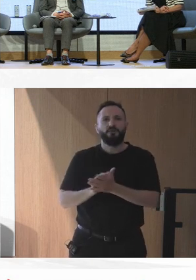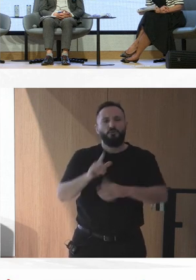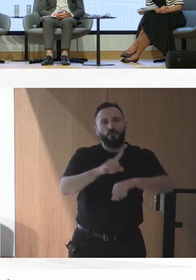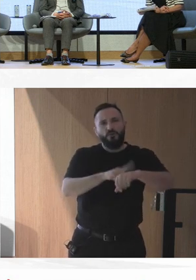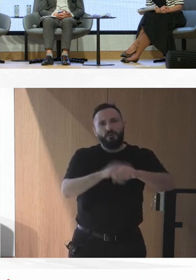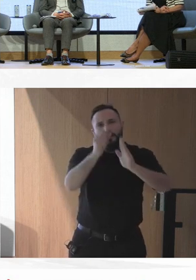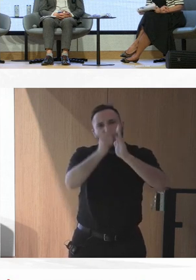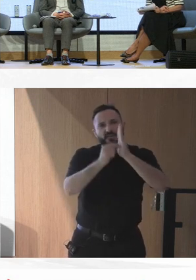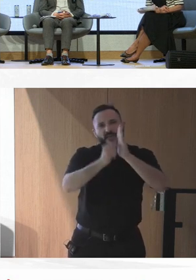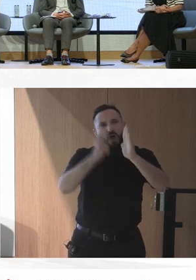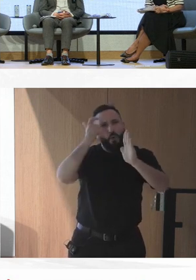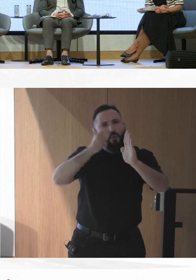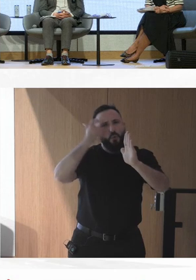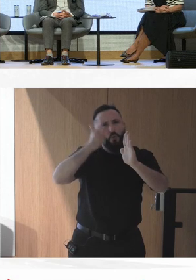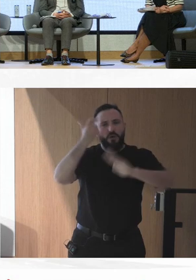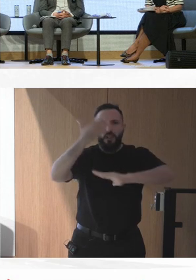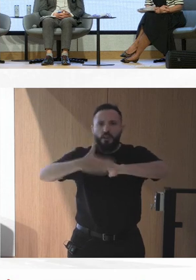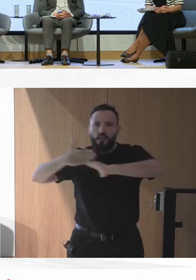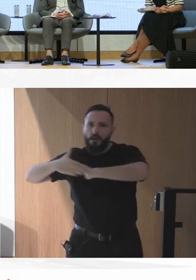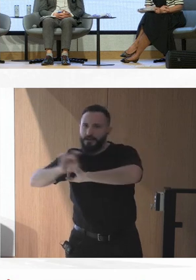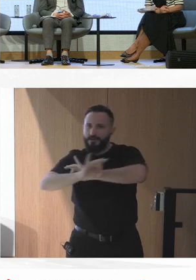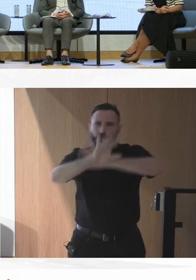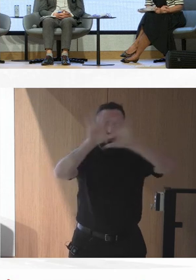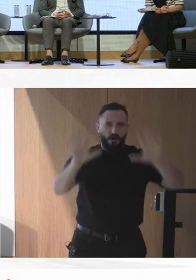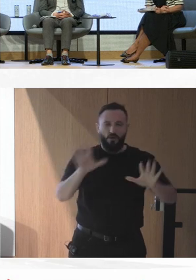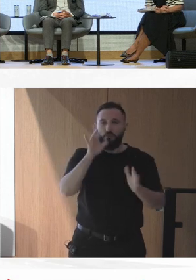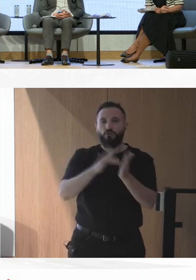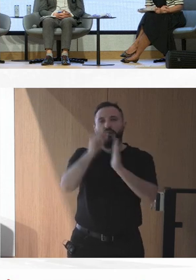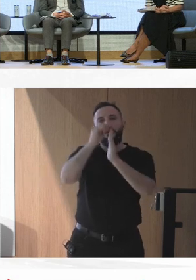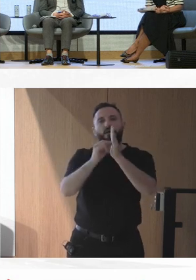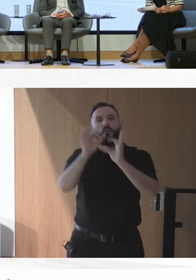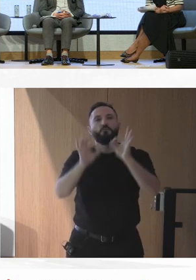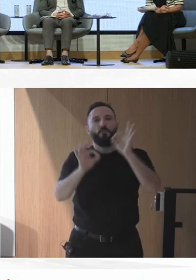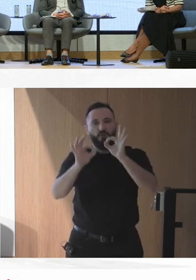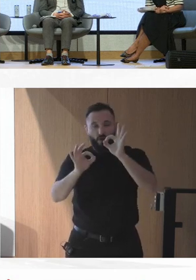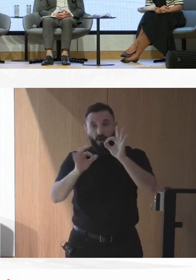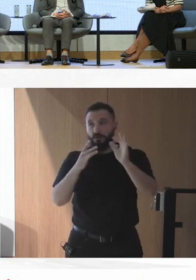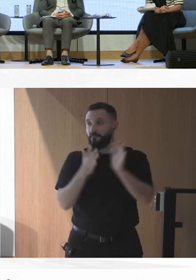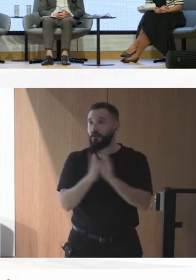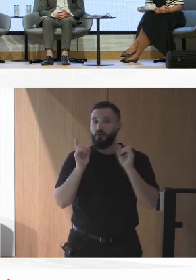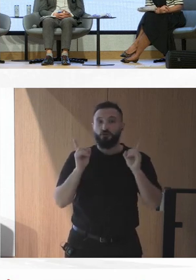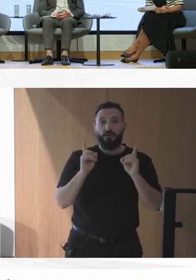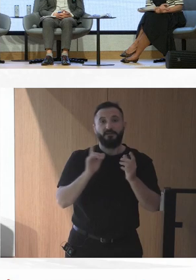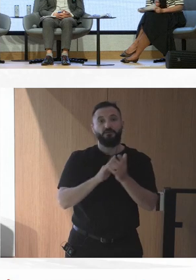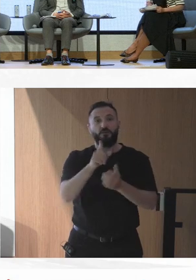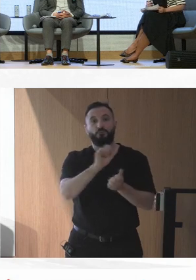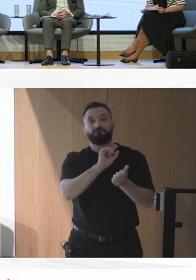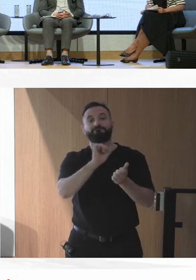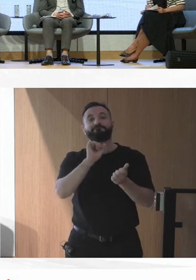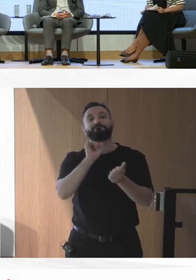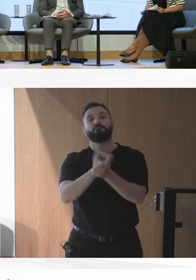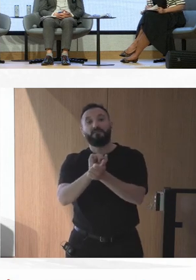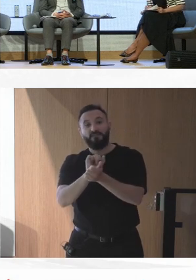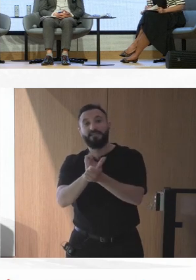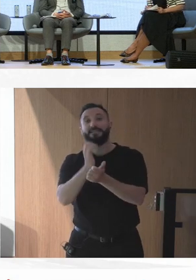medida, ¿vale?, porque está el requisito de la proporcionalidad. O sea, solamente se puede adoptar una medida privativa de la libertad cuando